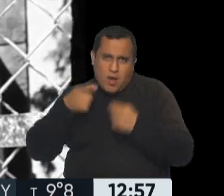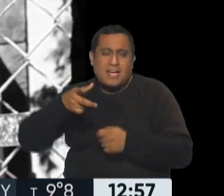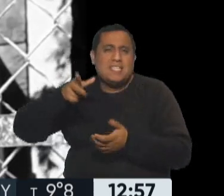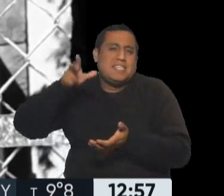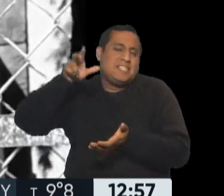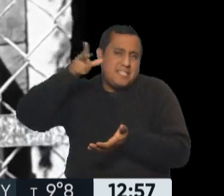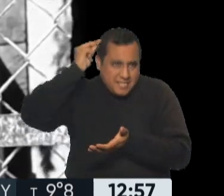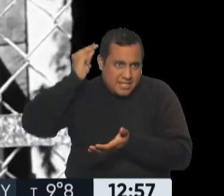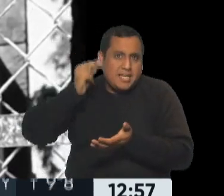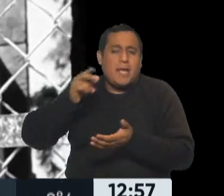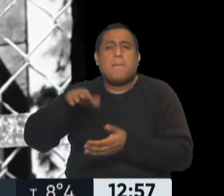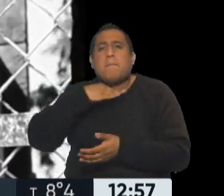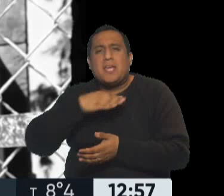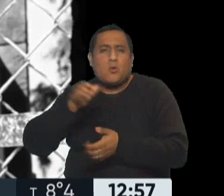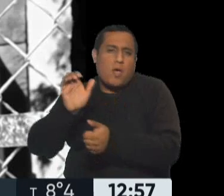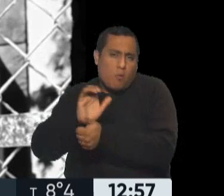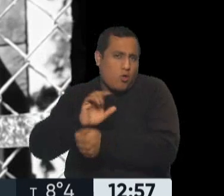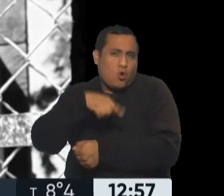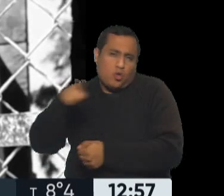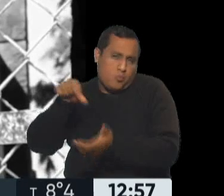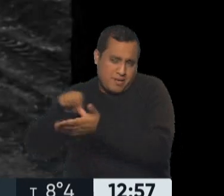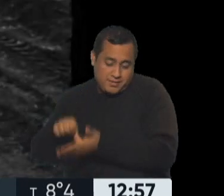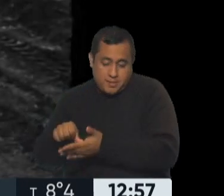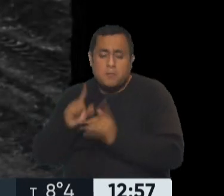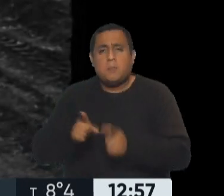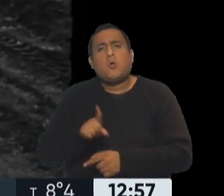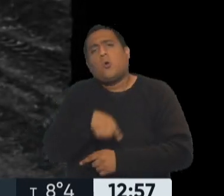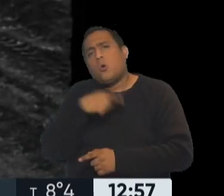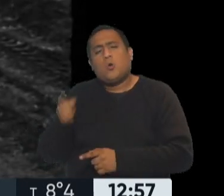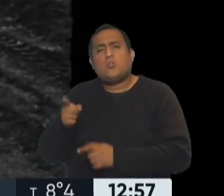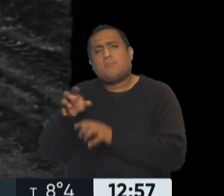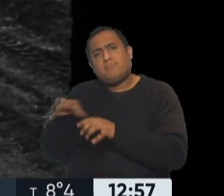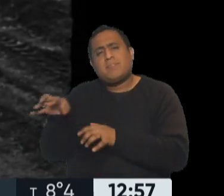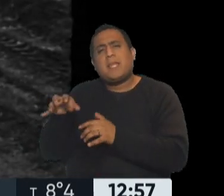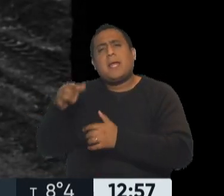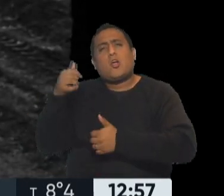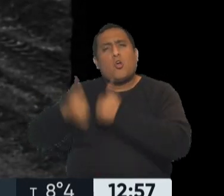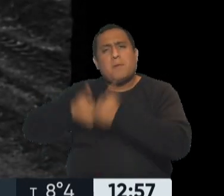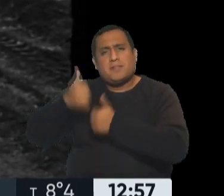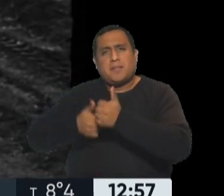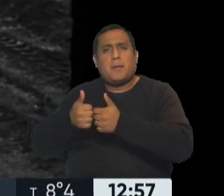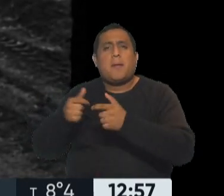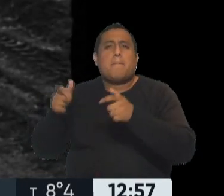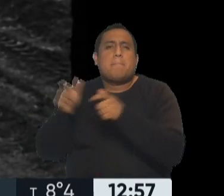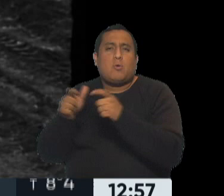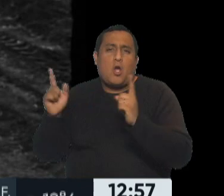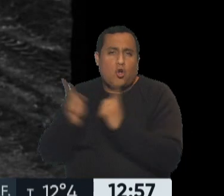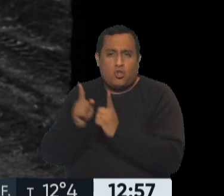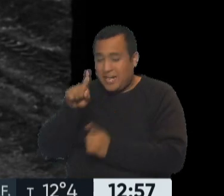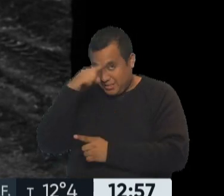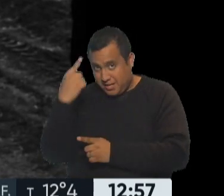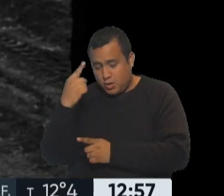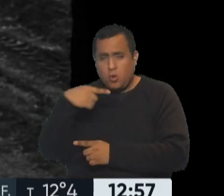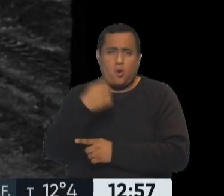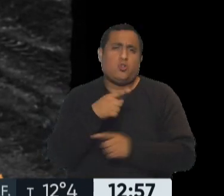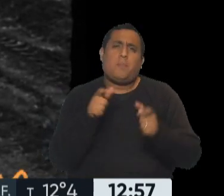México, Ecuador, entre otros países, y también tiene programada una sección de competencia de cortometrajes nacionales y otra